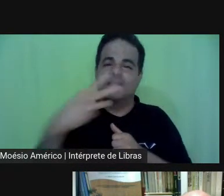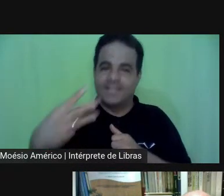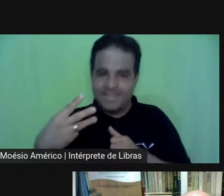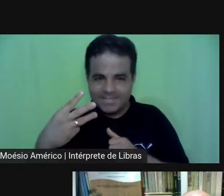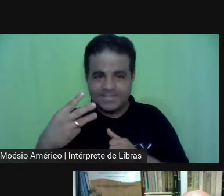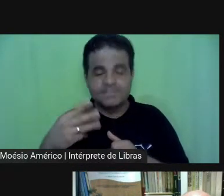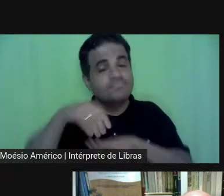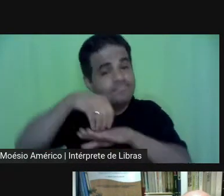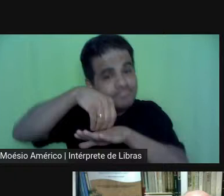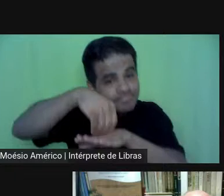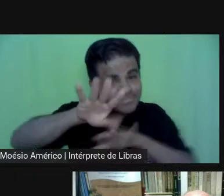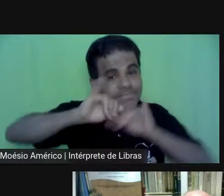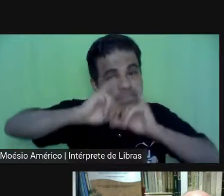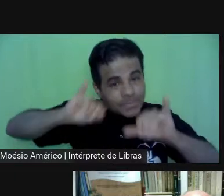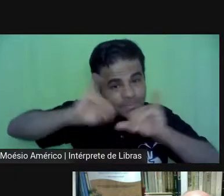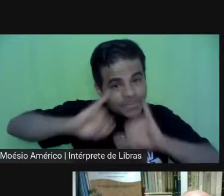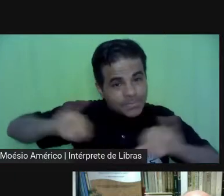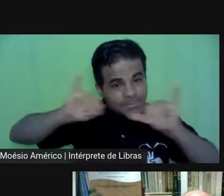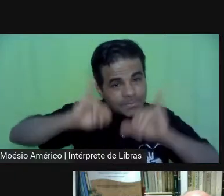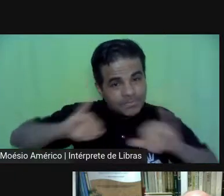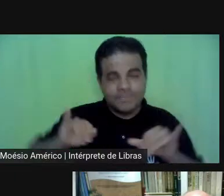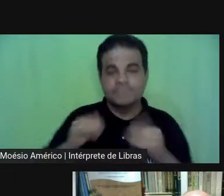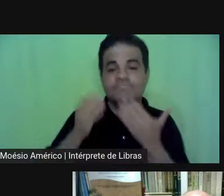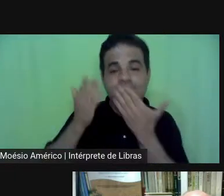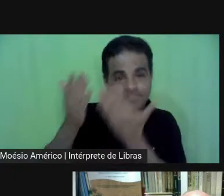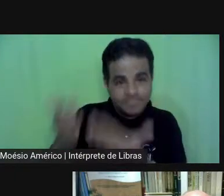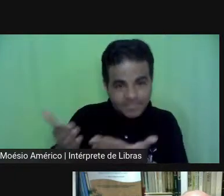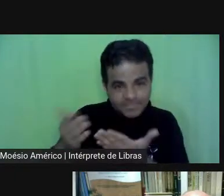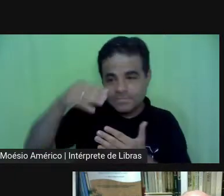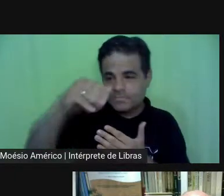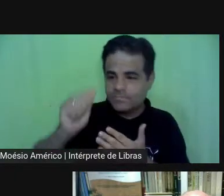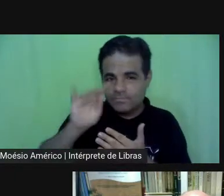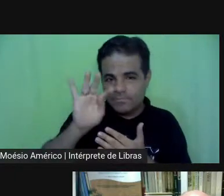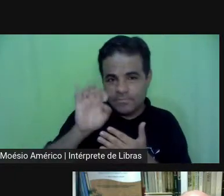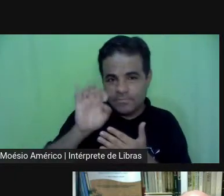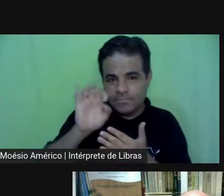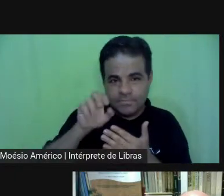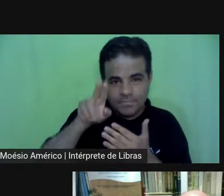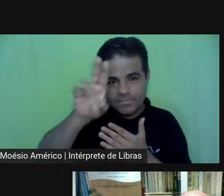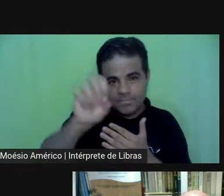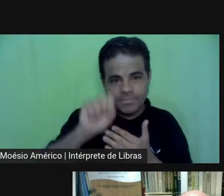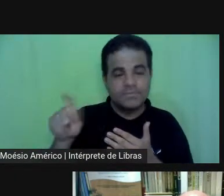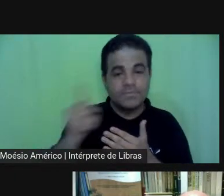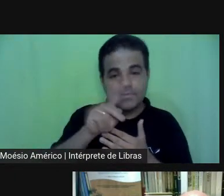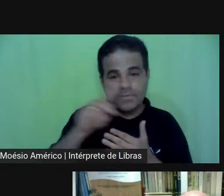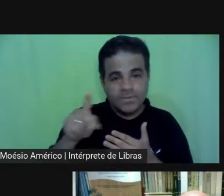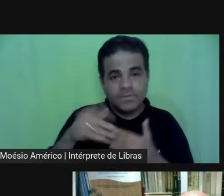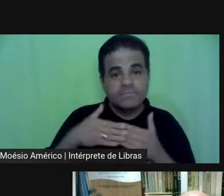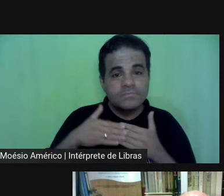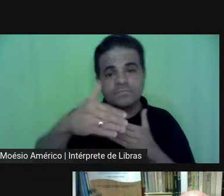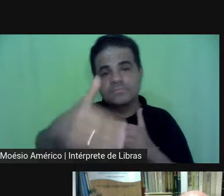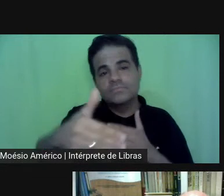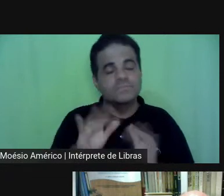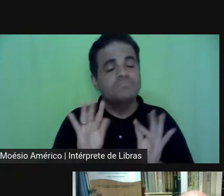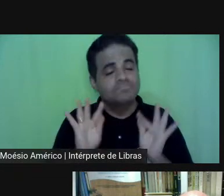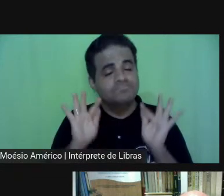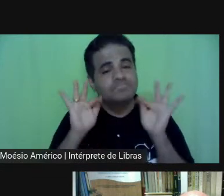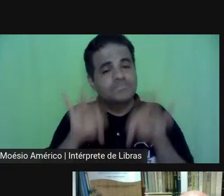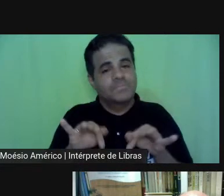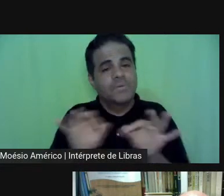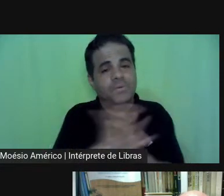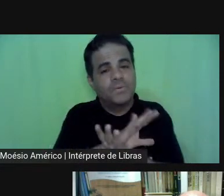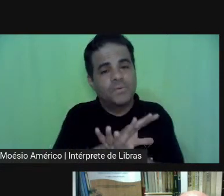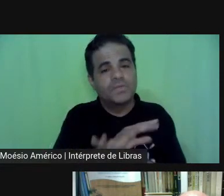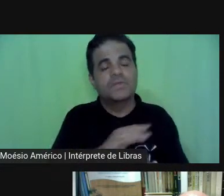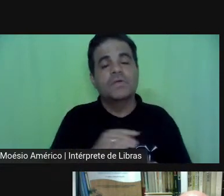turquía propaganda pasado palabra de mateos nuevo profesión mateos para enseñar el jury y nos